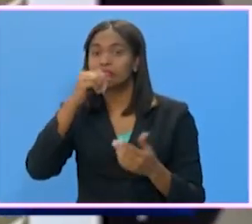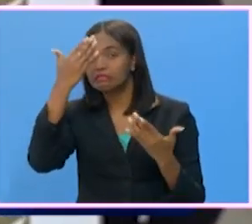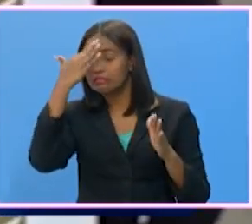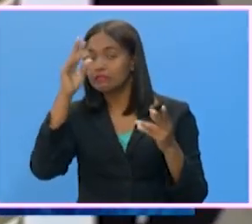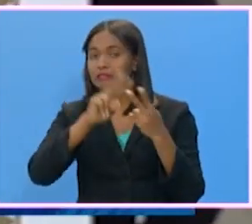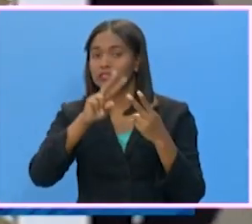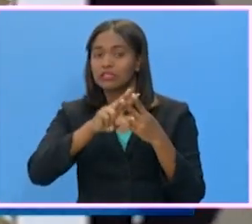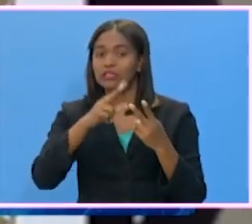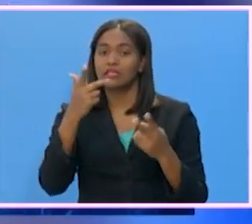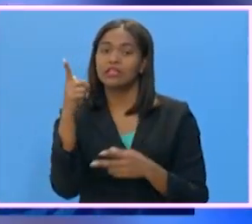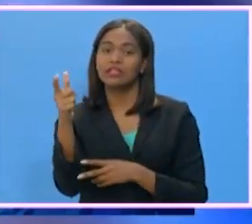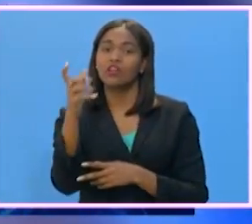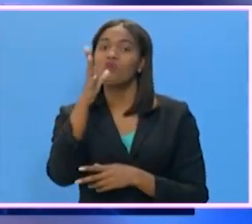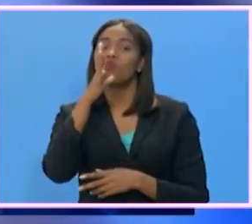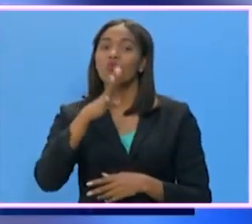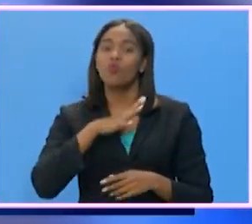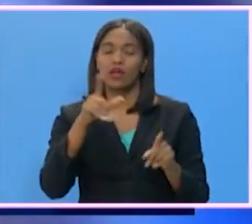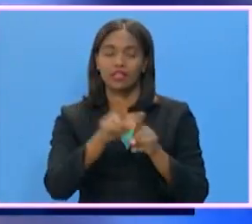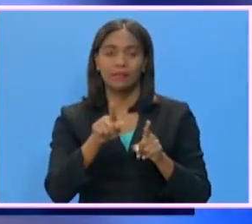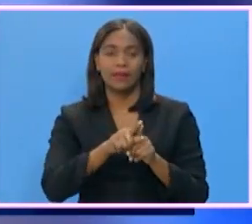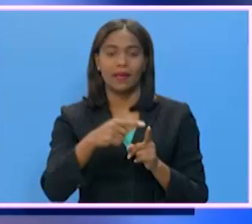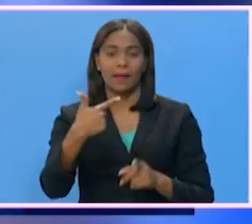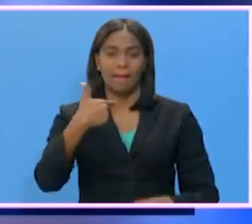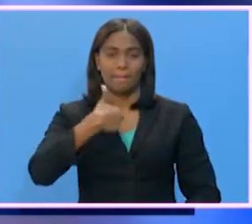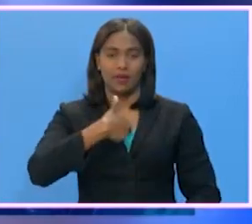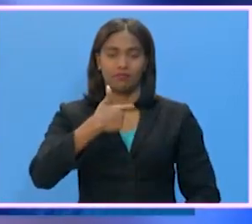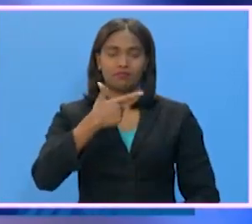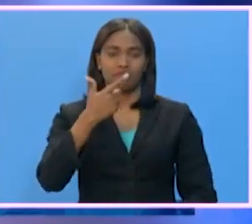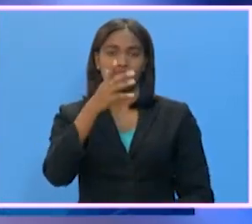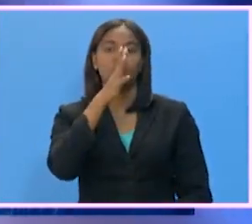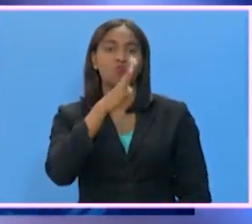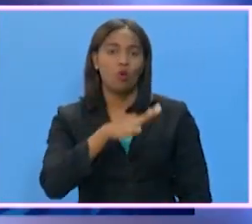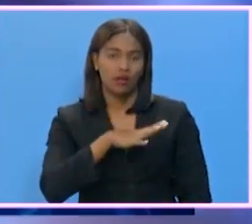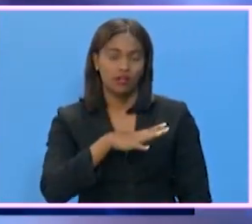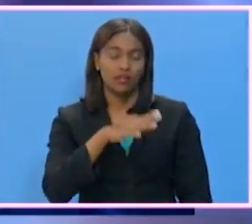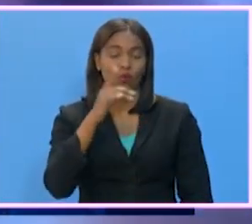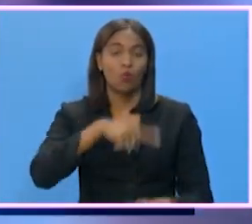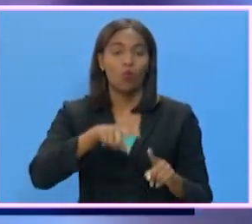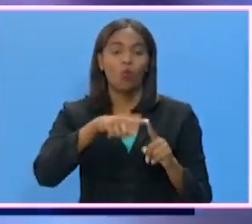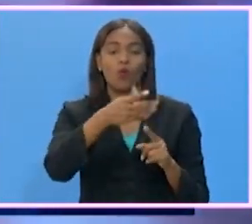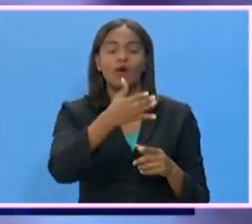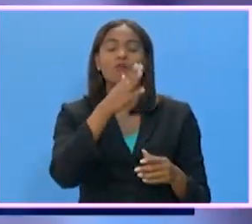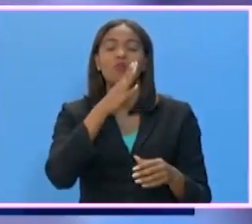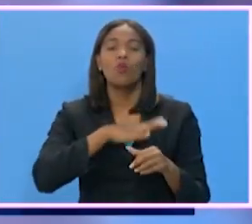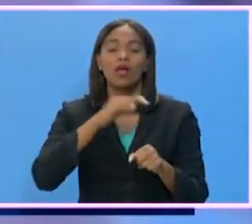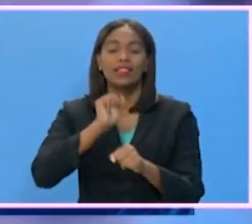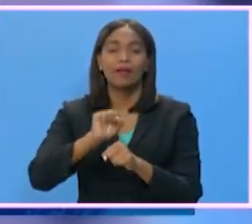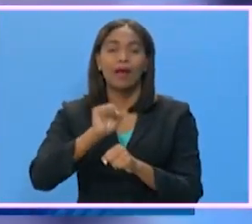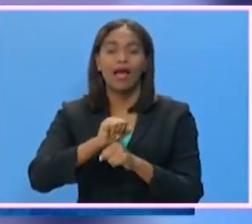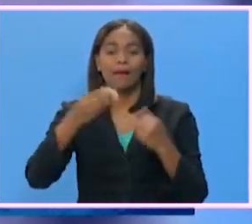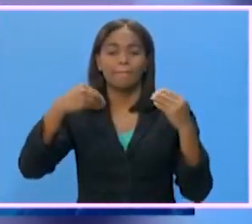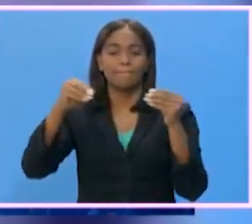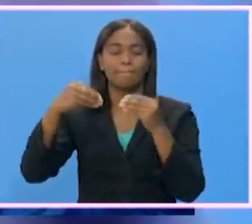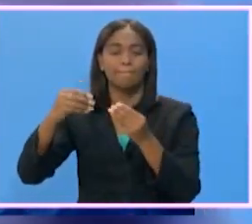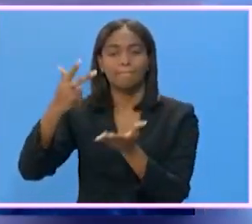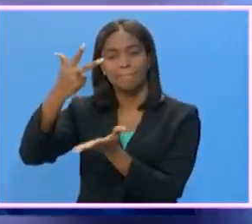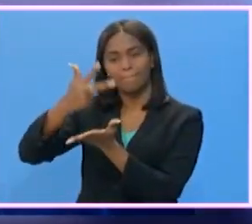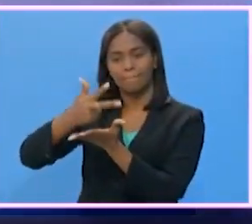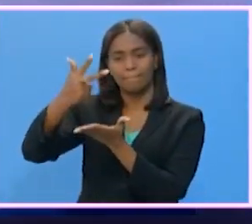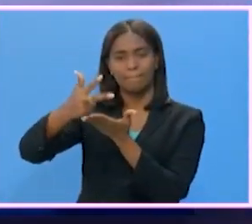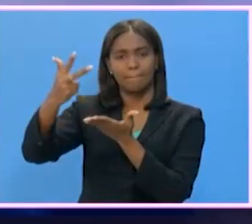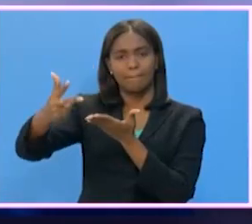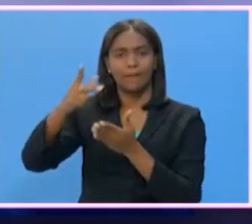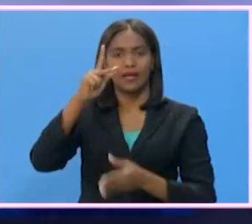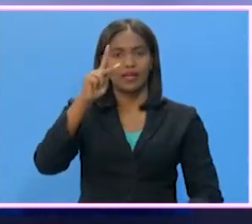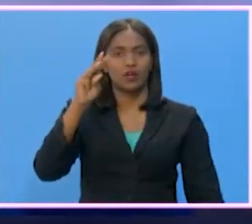quien le disparó a una mujer en el pecho sin medir palabras, mientras esta laboraba en su pequeño negocio ubicado en la parada de autobuses